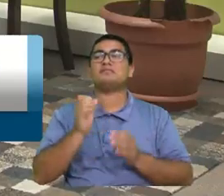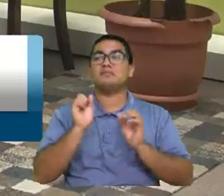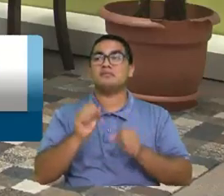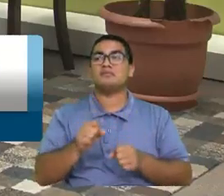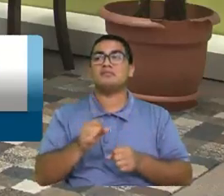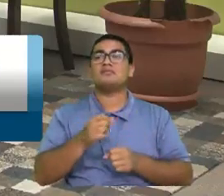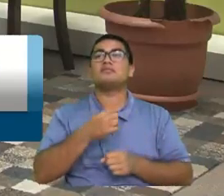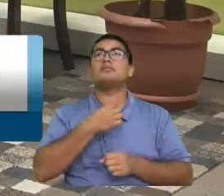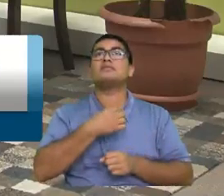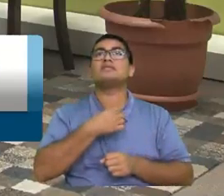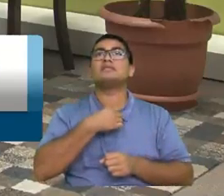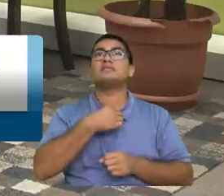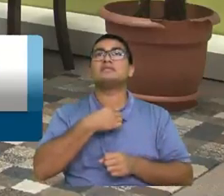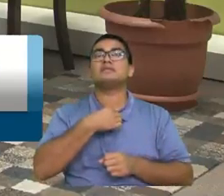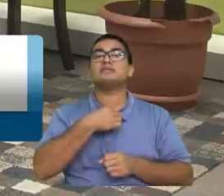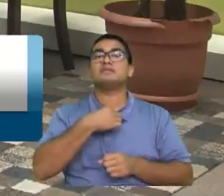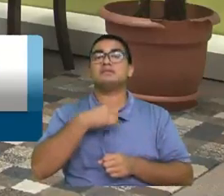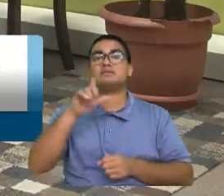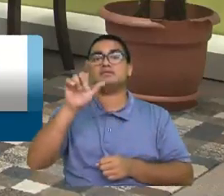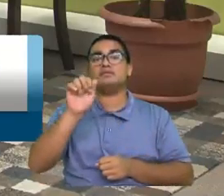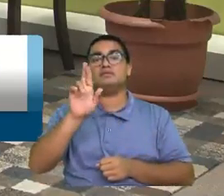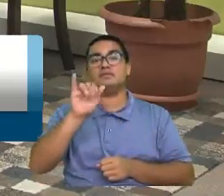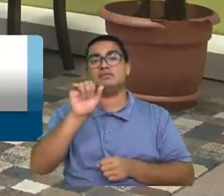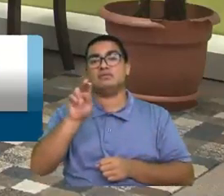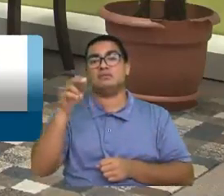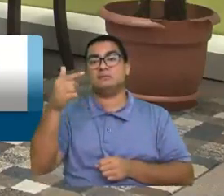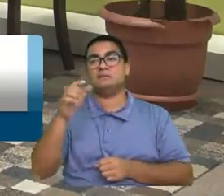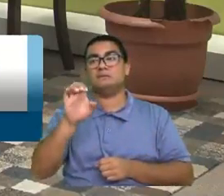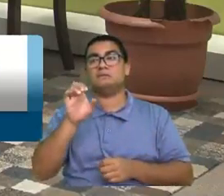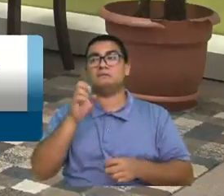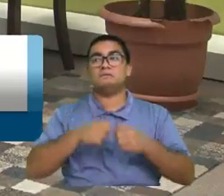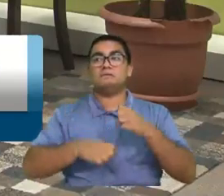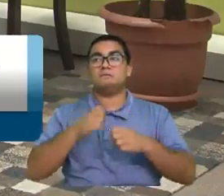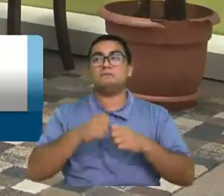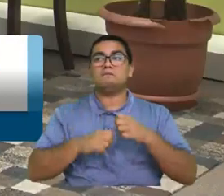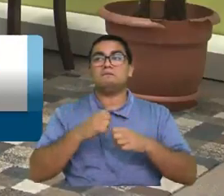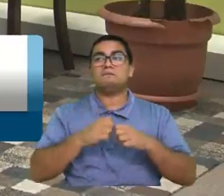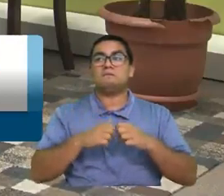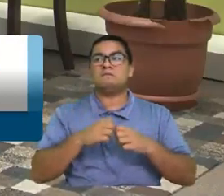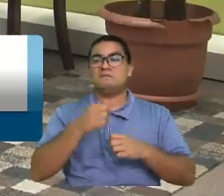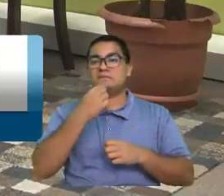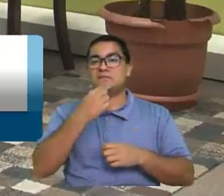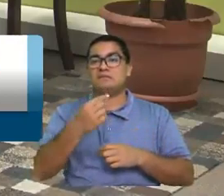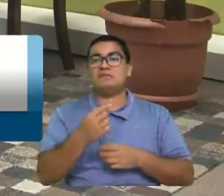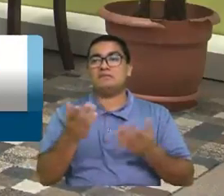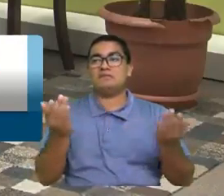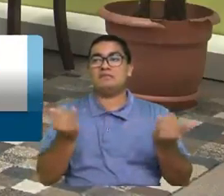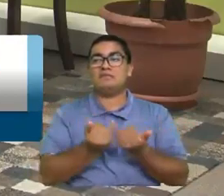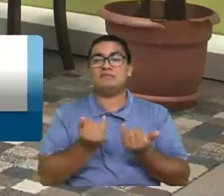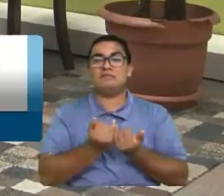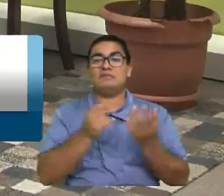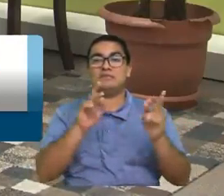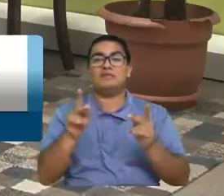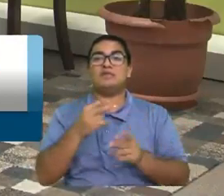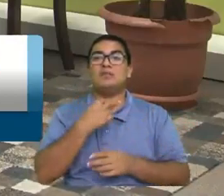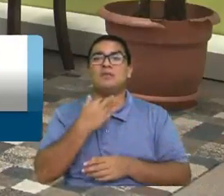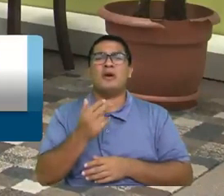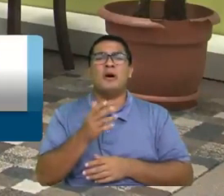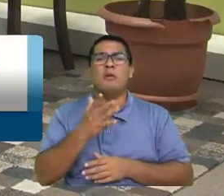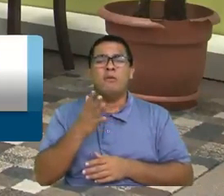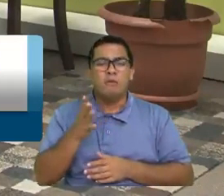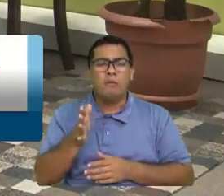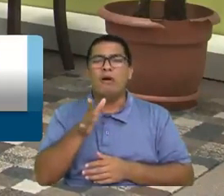la laringe, y entonces cuando tenemos afectación en la laringe, la voz como que cambia, se vuelve difónica. Correcto. Ronco,